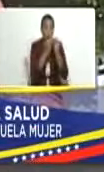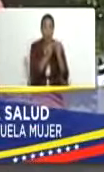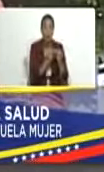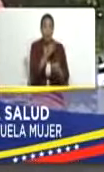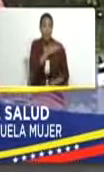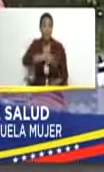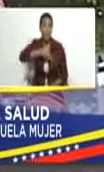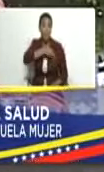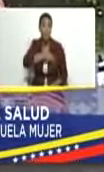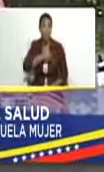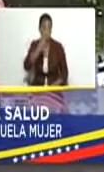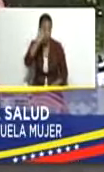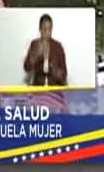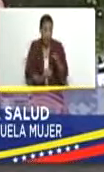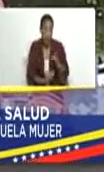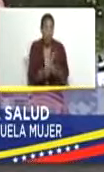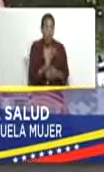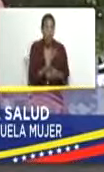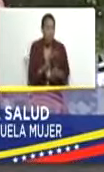gran misión